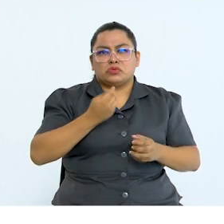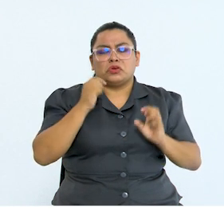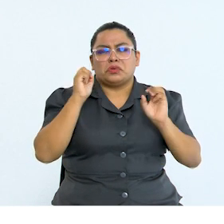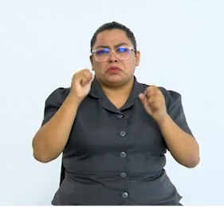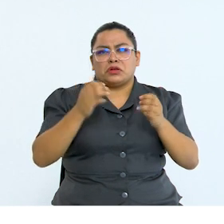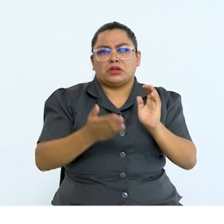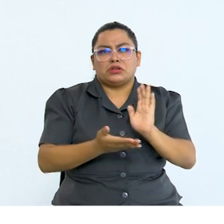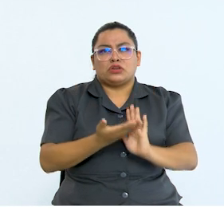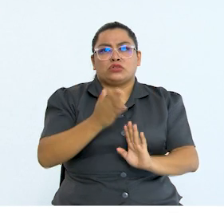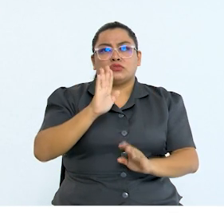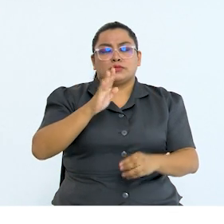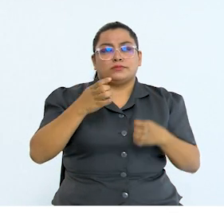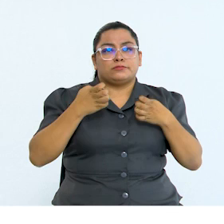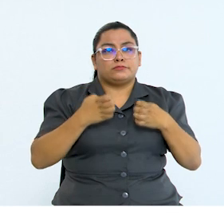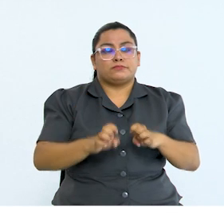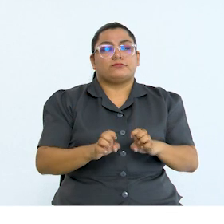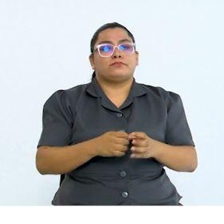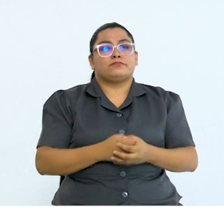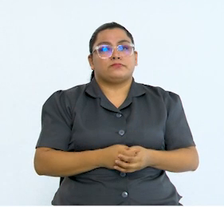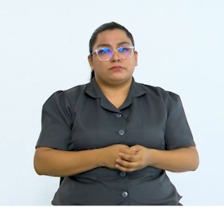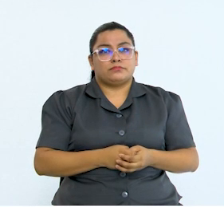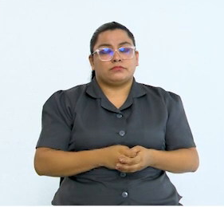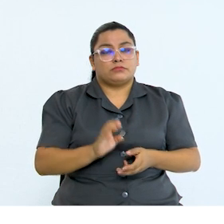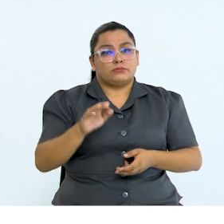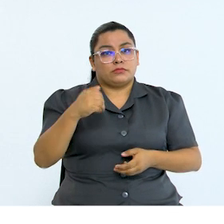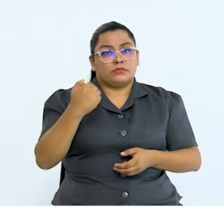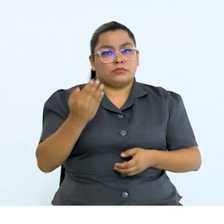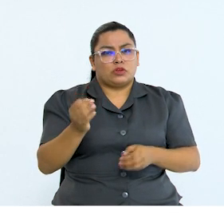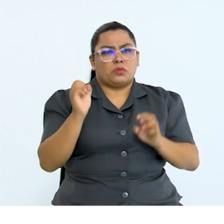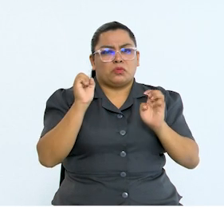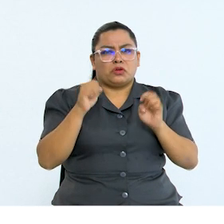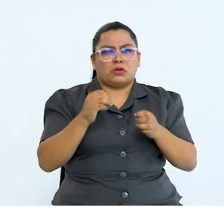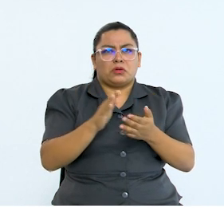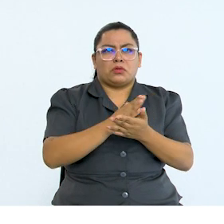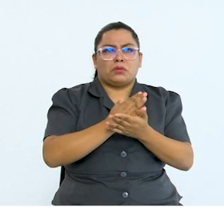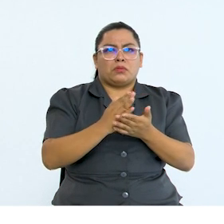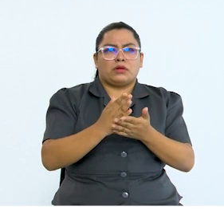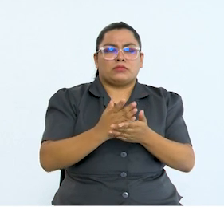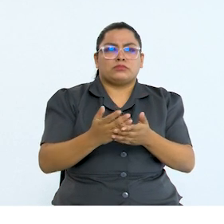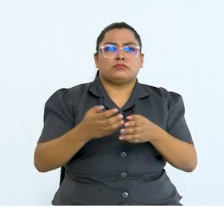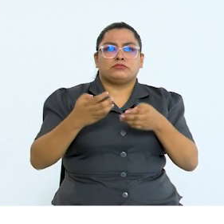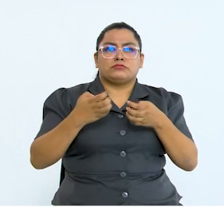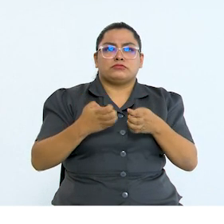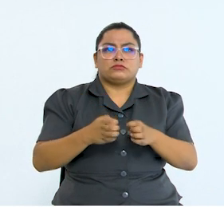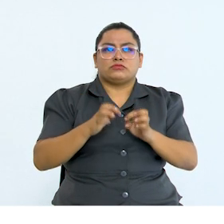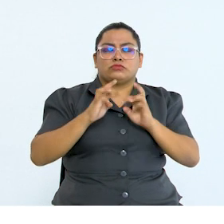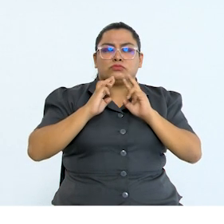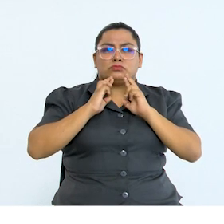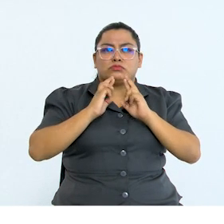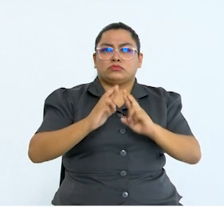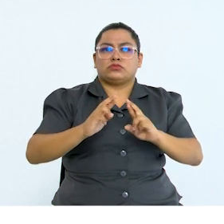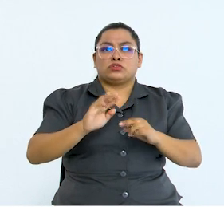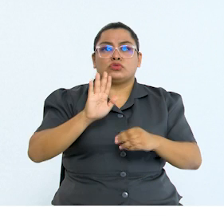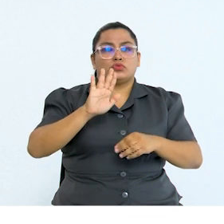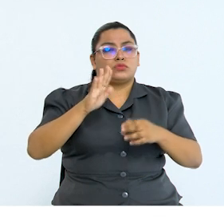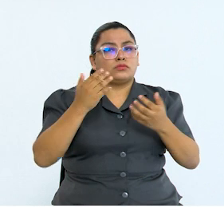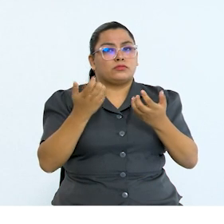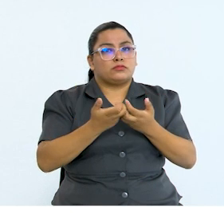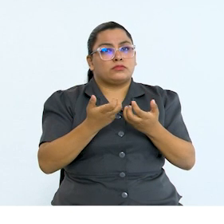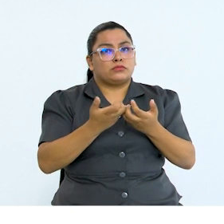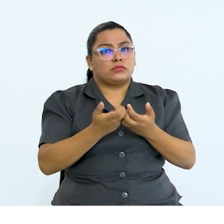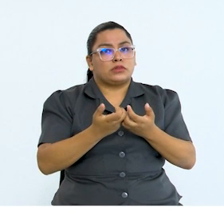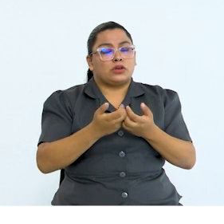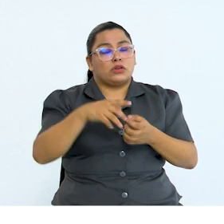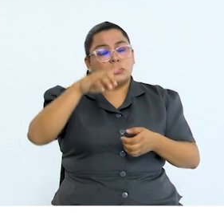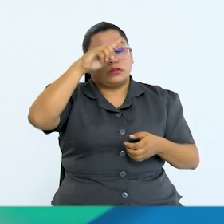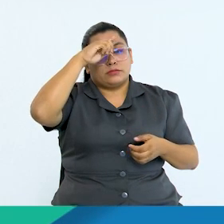sus propias estrategias. Posteriormente puede compartir estas estrategias y soluciones con sus compañeros a través